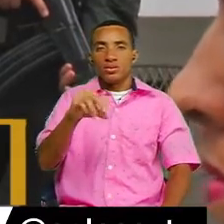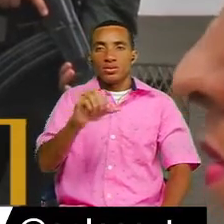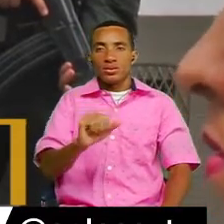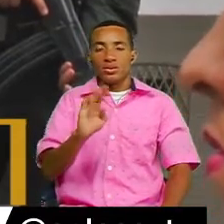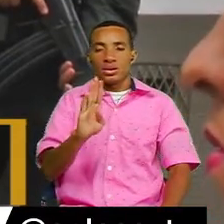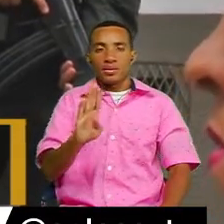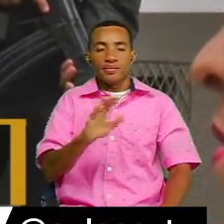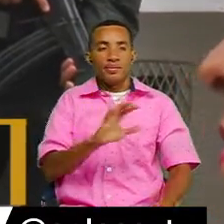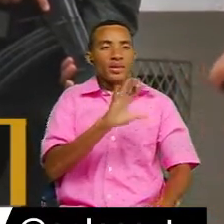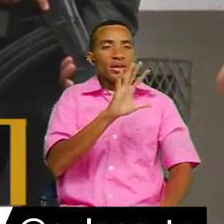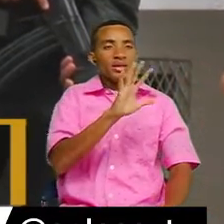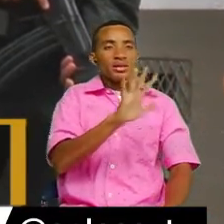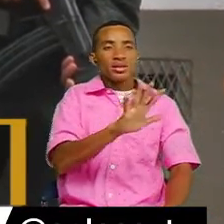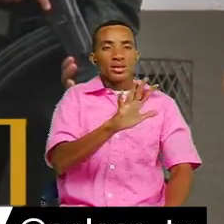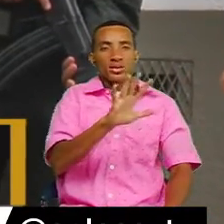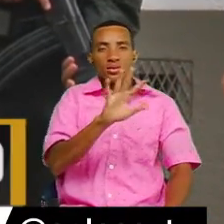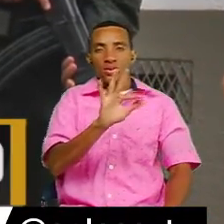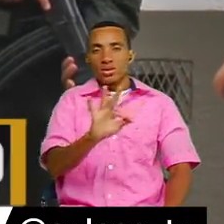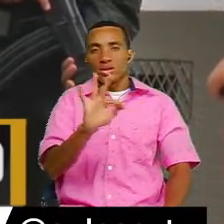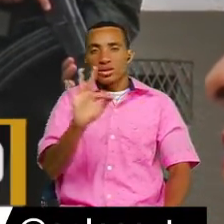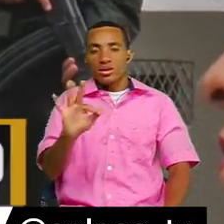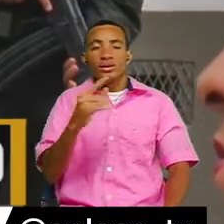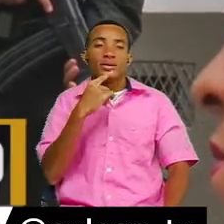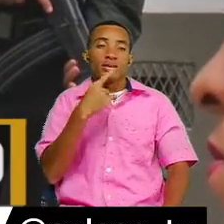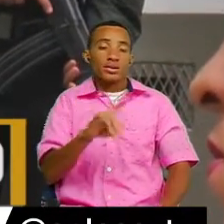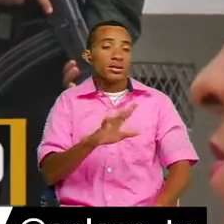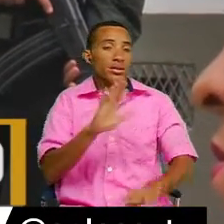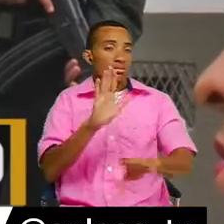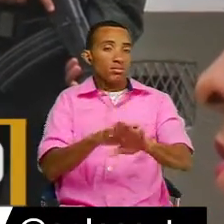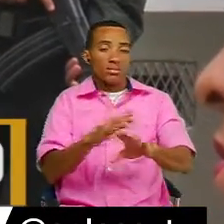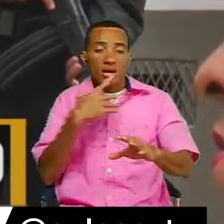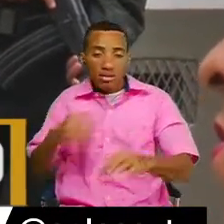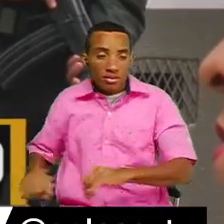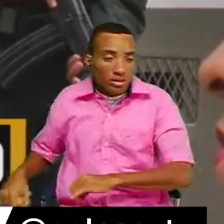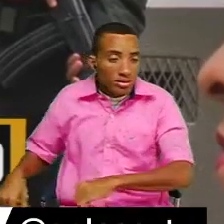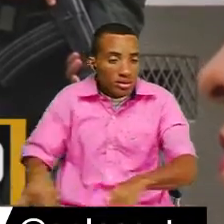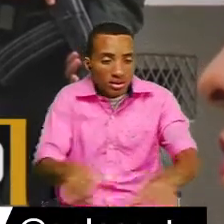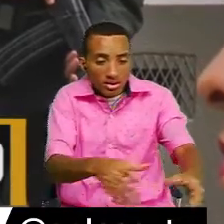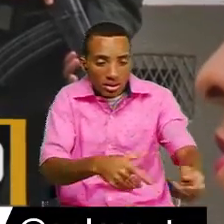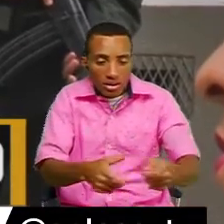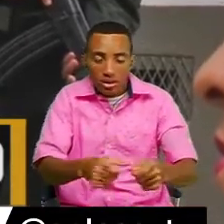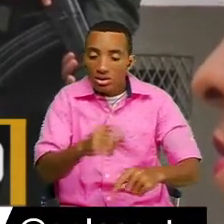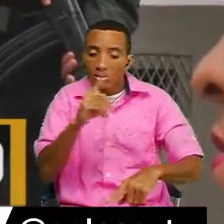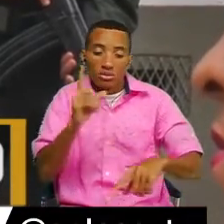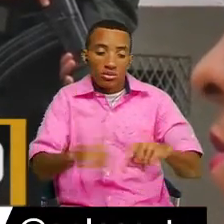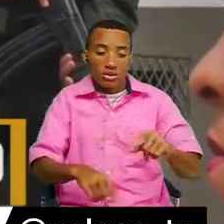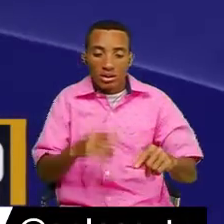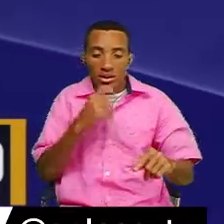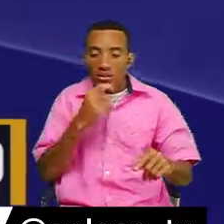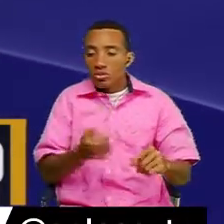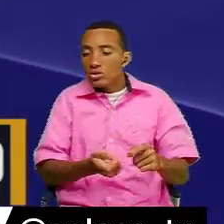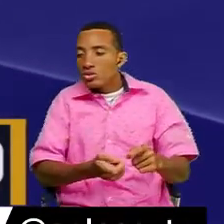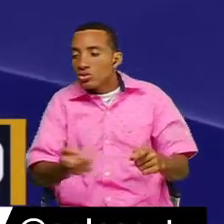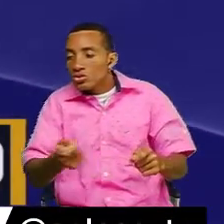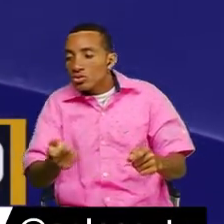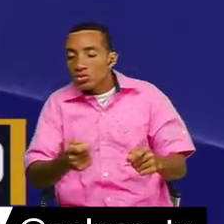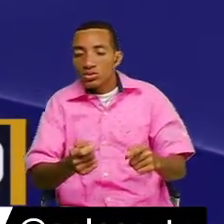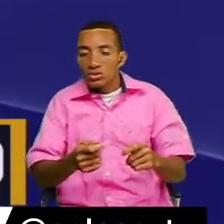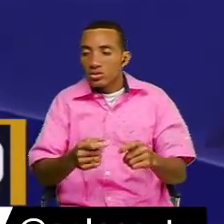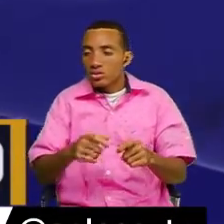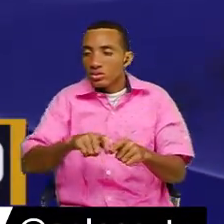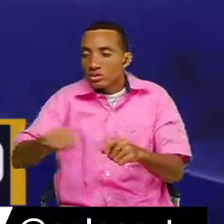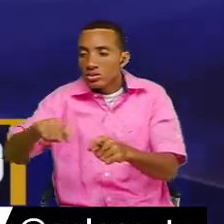533, donde habla de que no pueden estar pescando en la boca de los caños a 200 metros alrededor de los mismos. Los pescadores